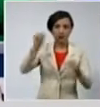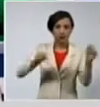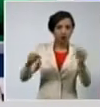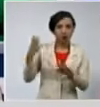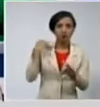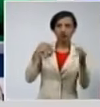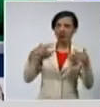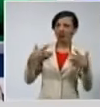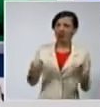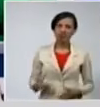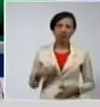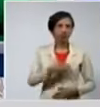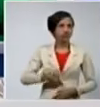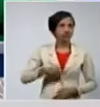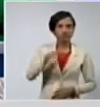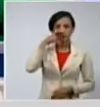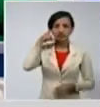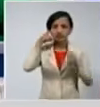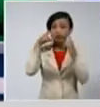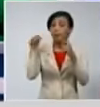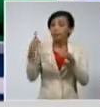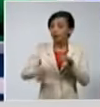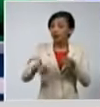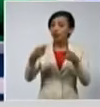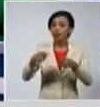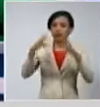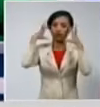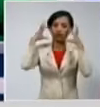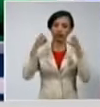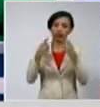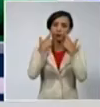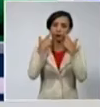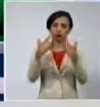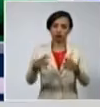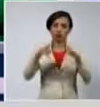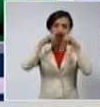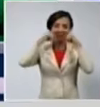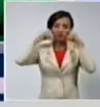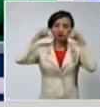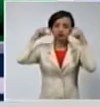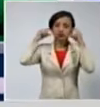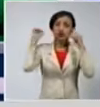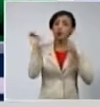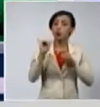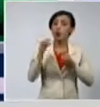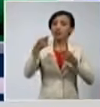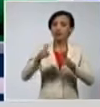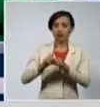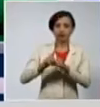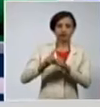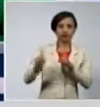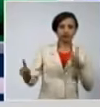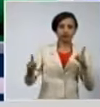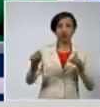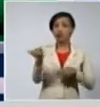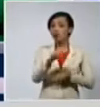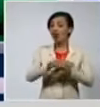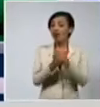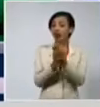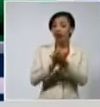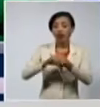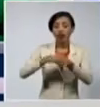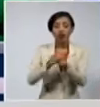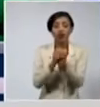el distanciamiento social, el uso de soluciones desinfectantes. De los 811 casos